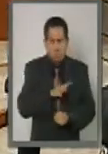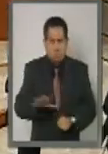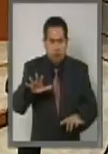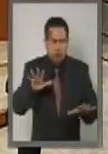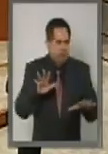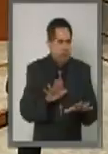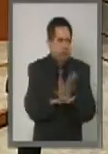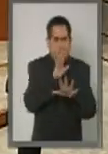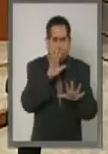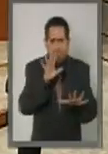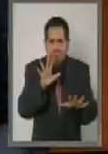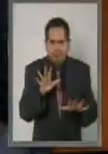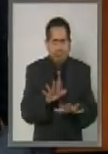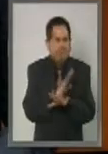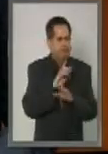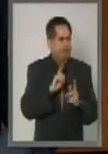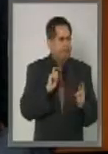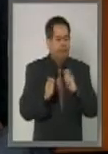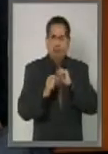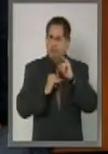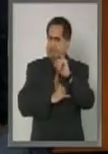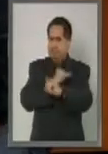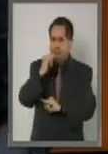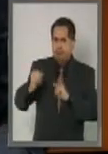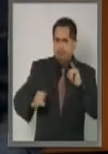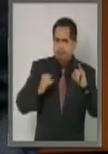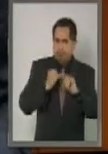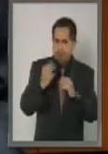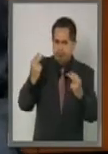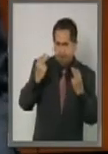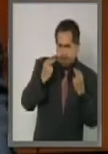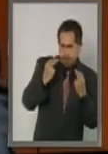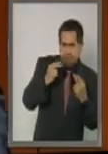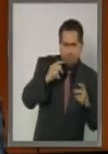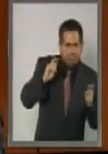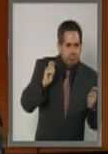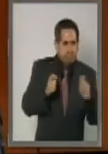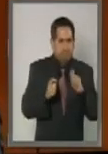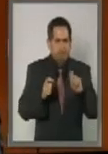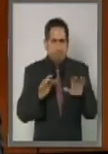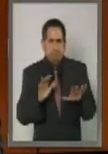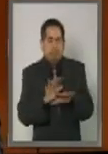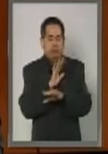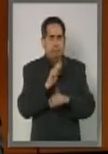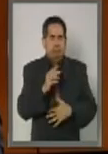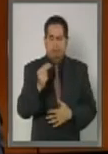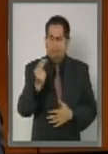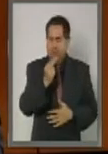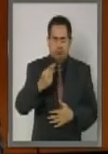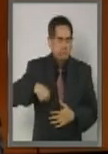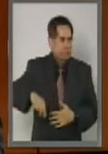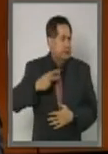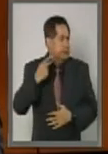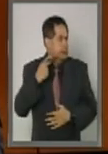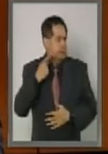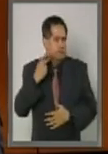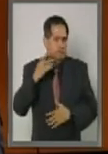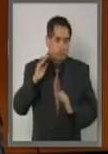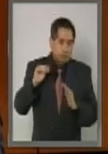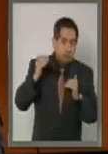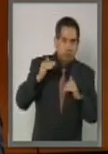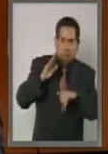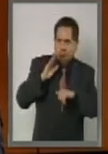transformaciones en el entorno internacional que obliga a una política exterior dinámica